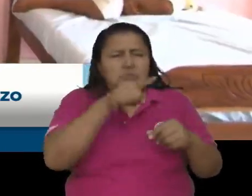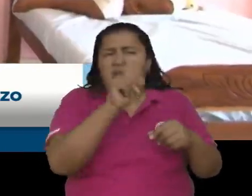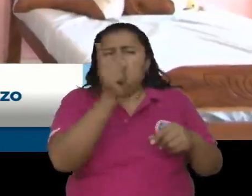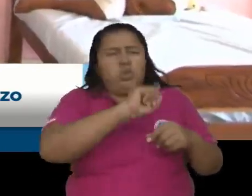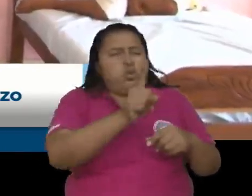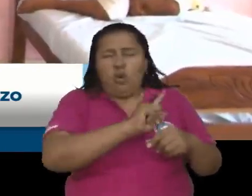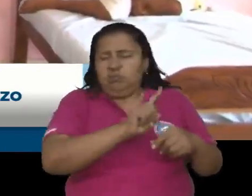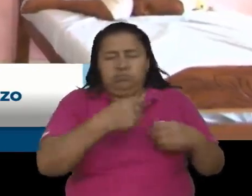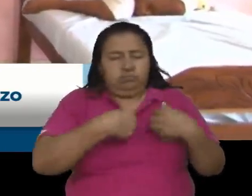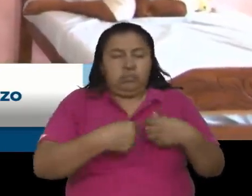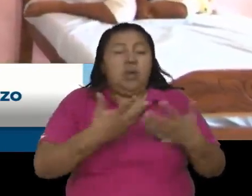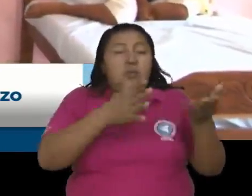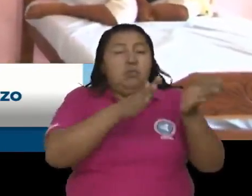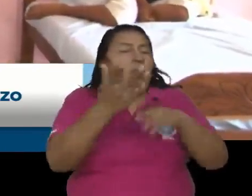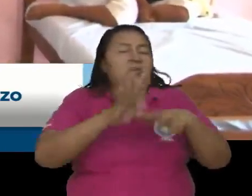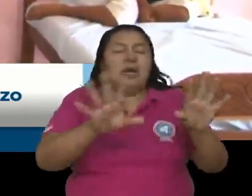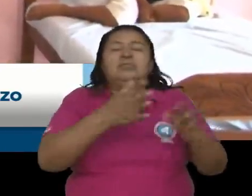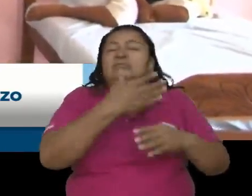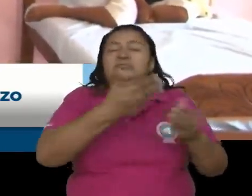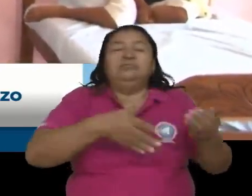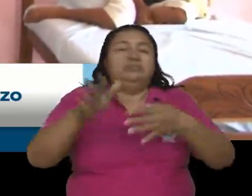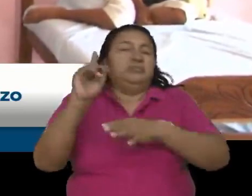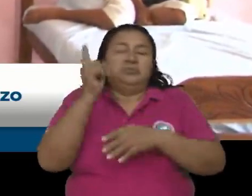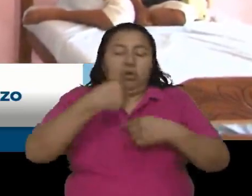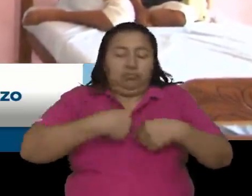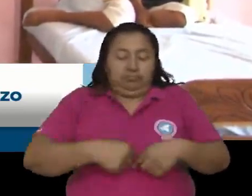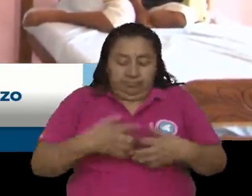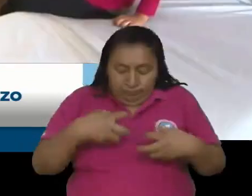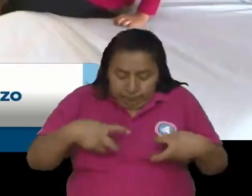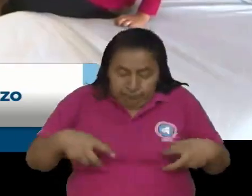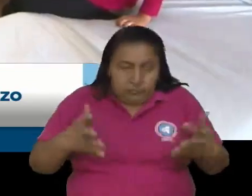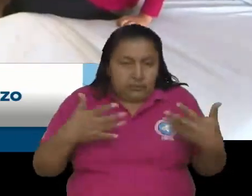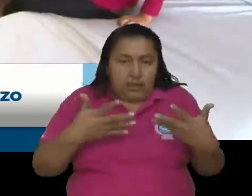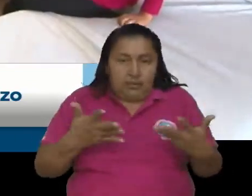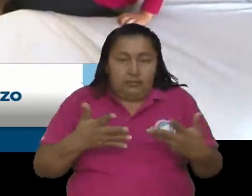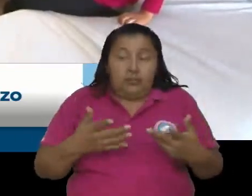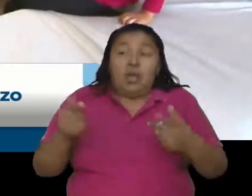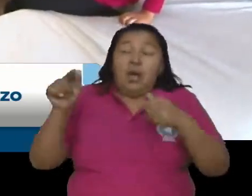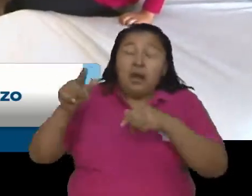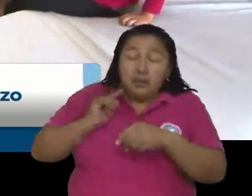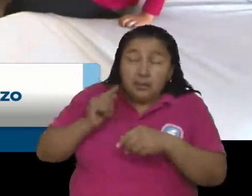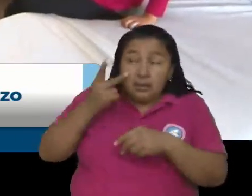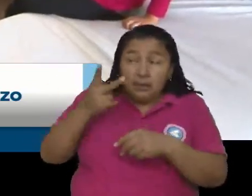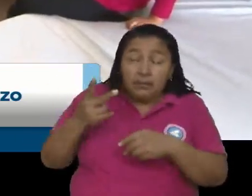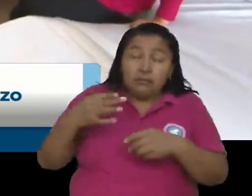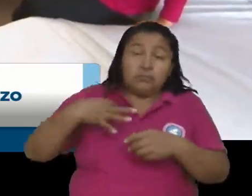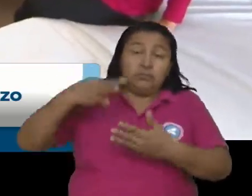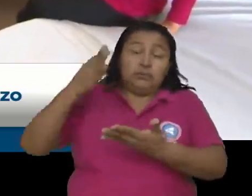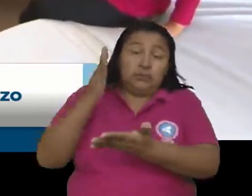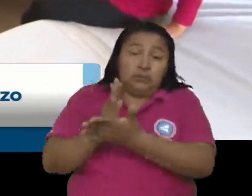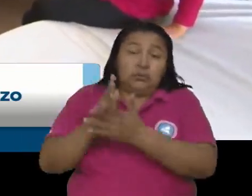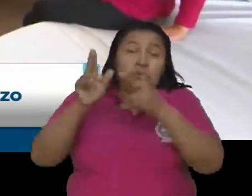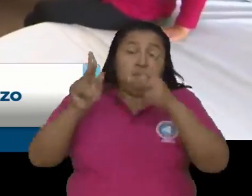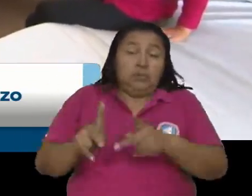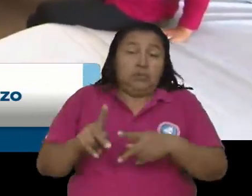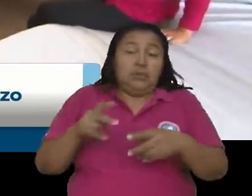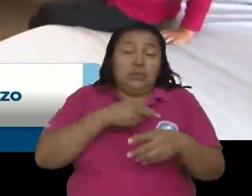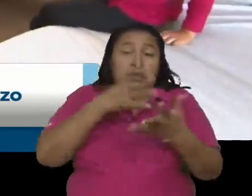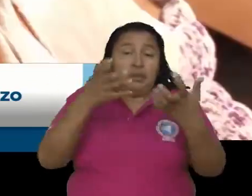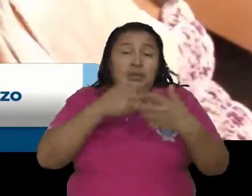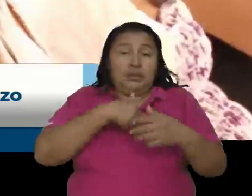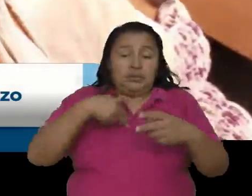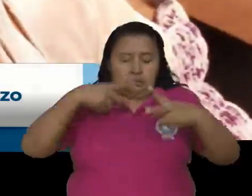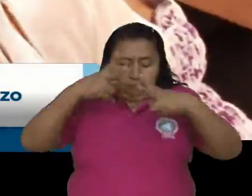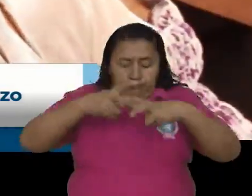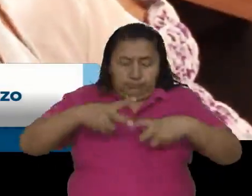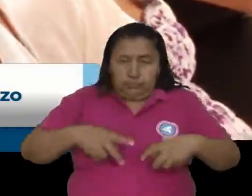puedan haber fallecido por esa causa no lo sabemos. Pero entonces tiene que ver con la voluntad de las personas, claro, a acceder a una autopsia,